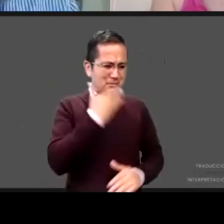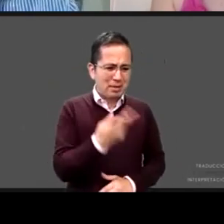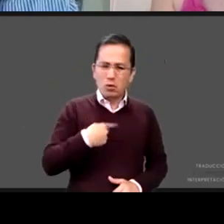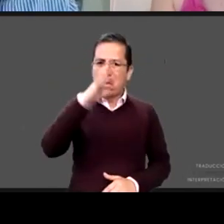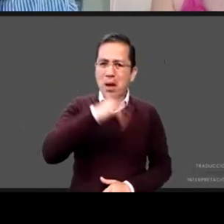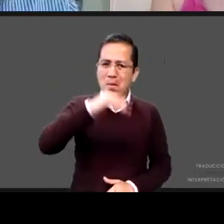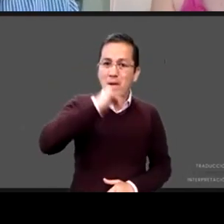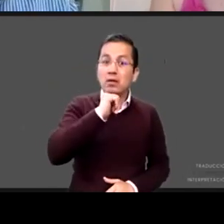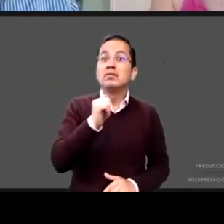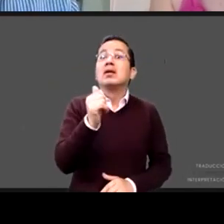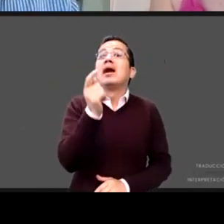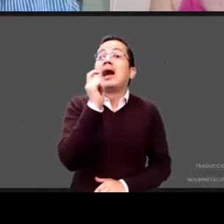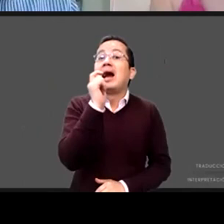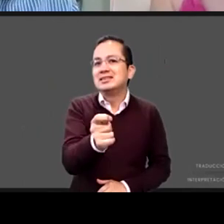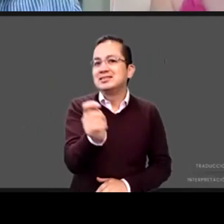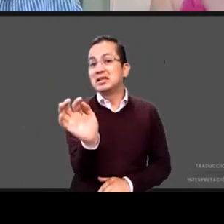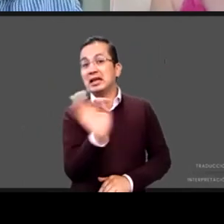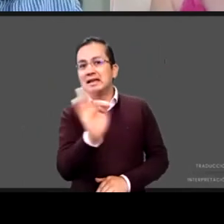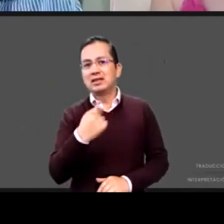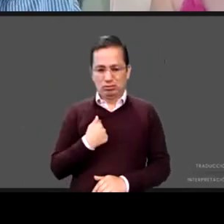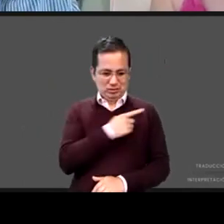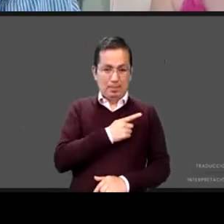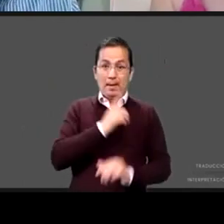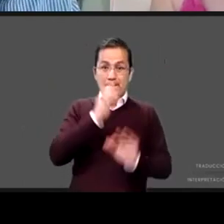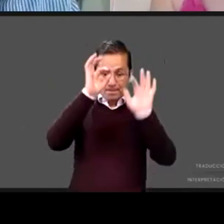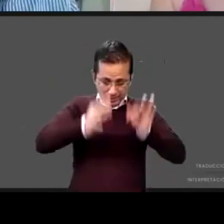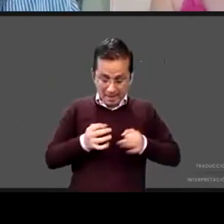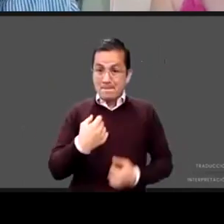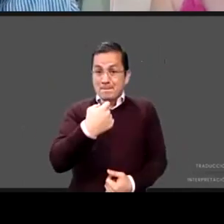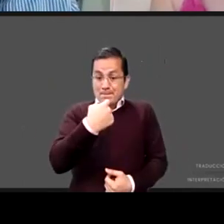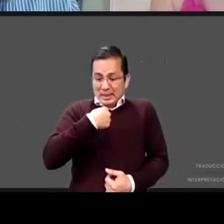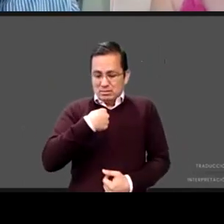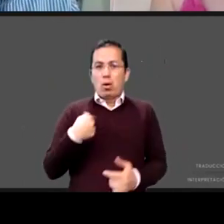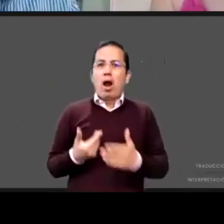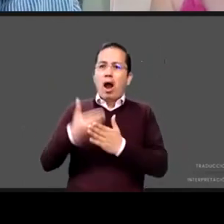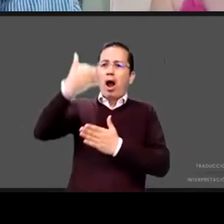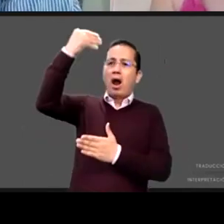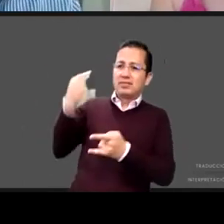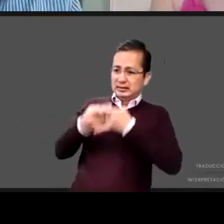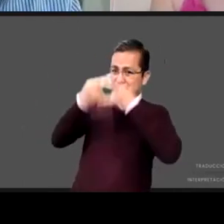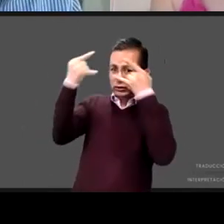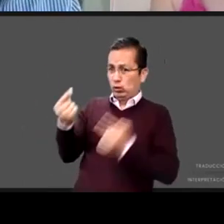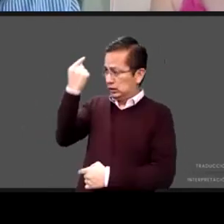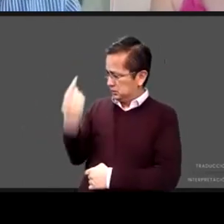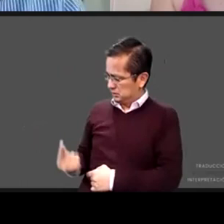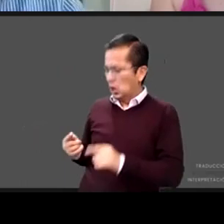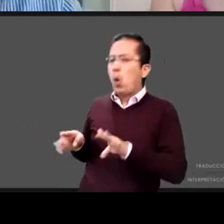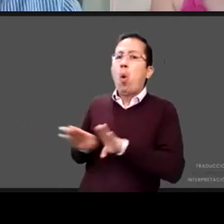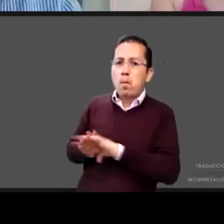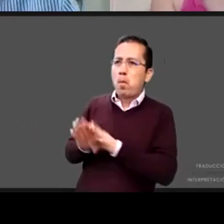hacemos mucho caso es el revisar nuestras propias heridas, nuestras propias historias. Y hay que hacerlo, porque de lo contrario